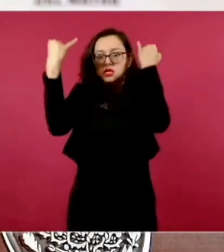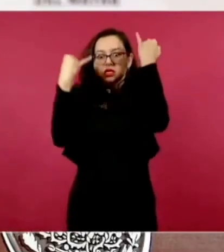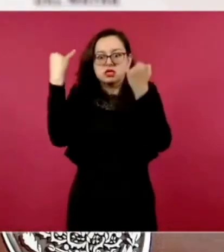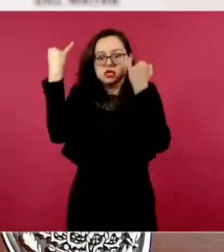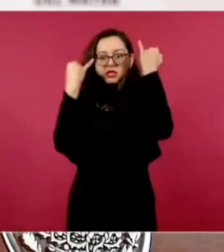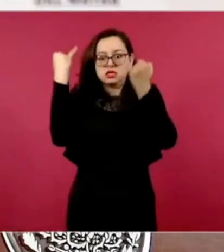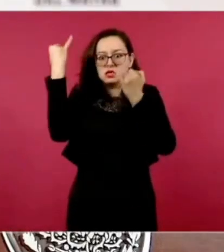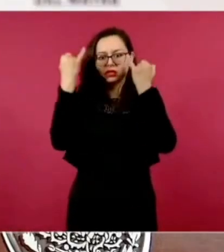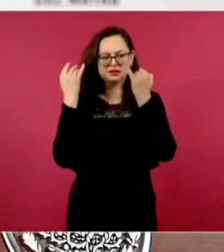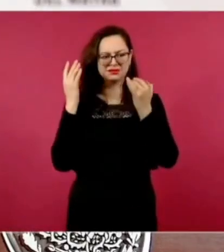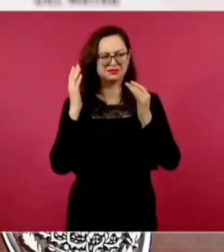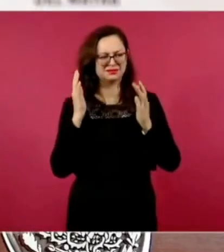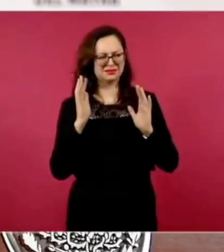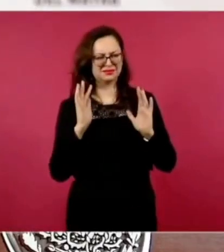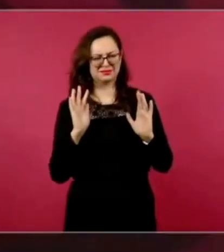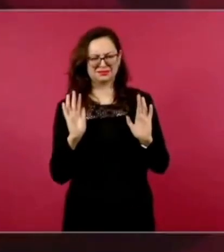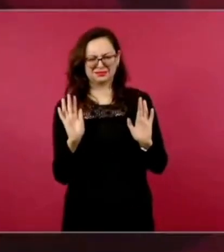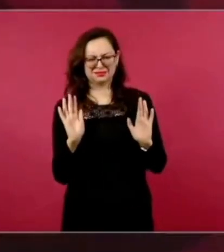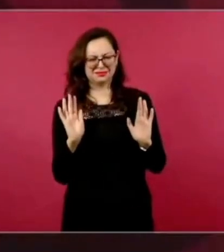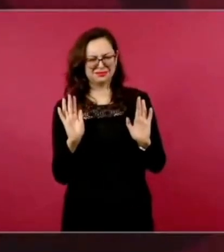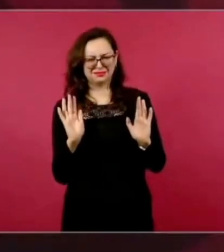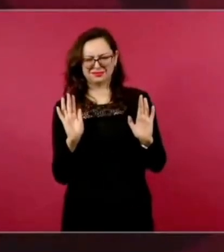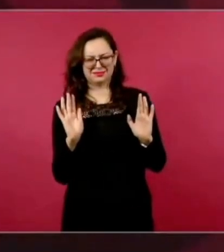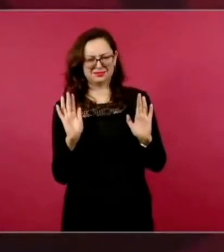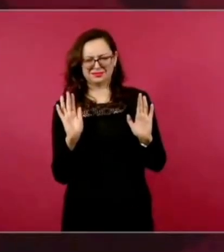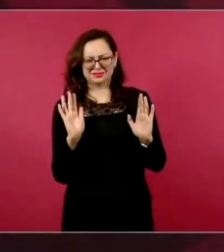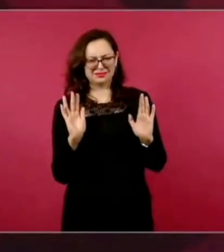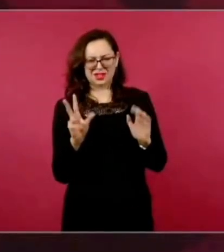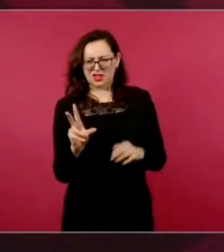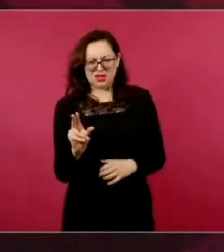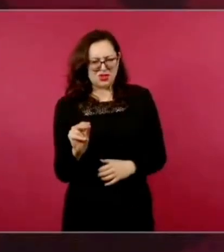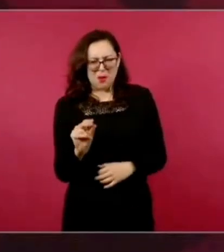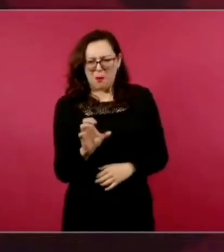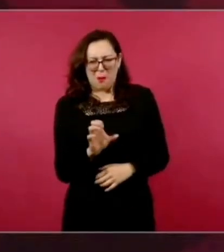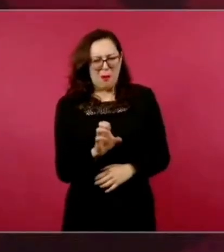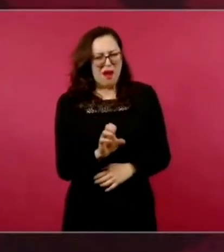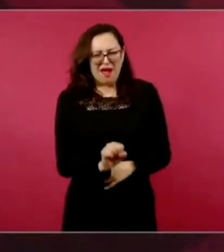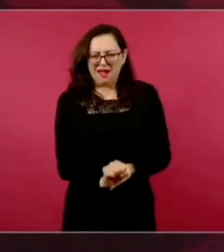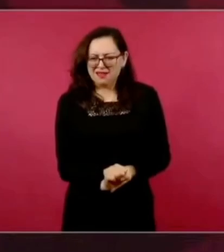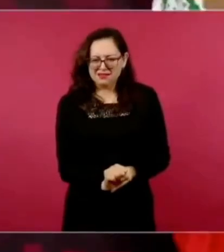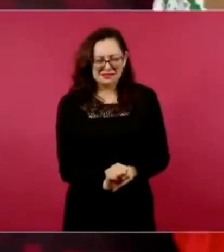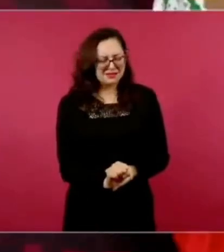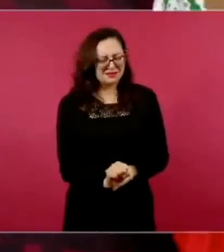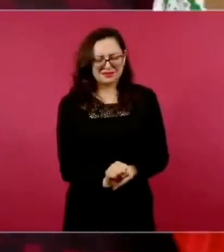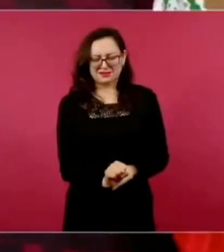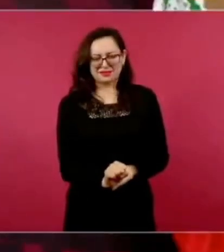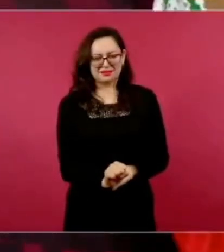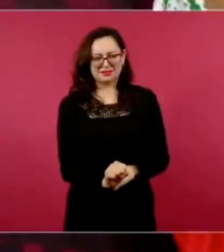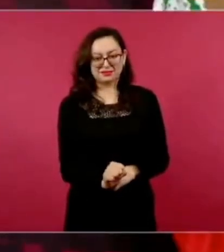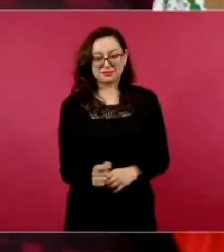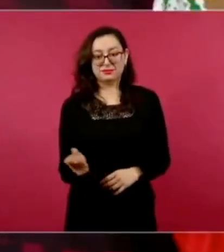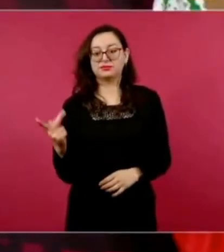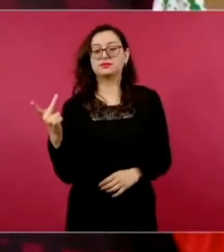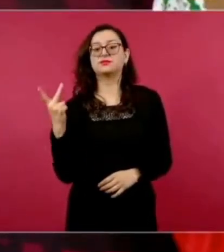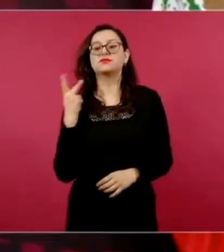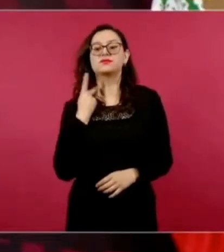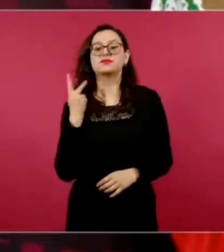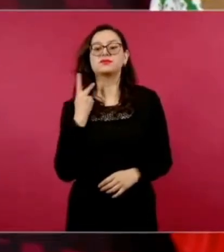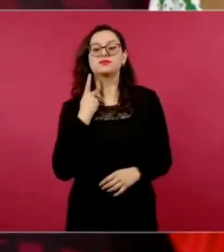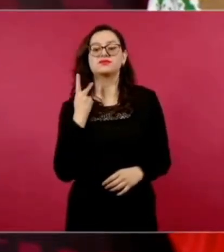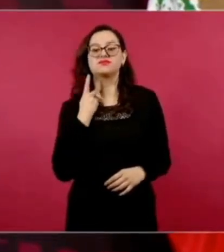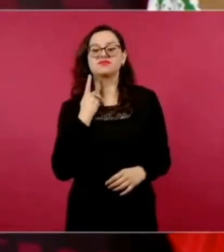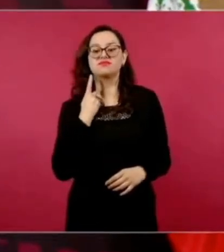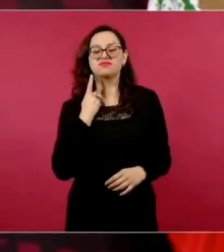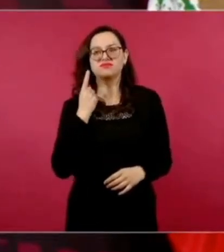y estos asuntos, la política tiene más que ver con